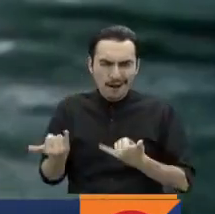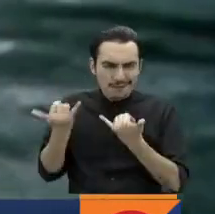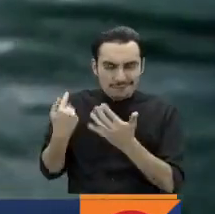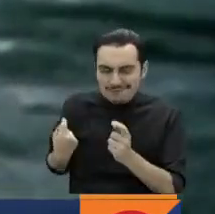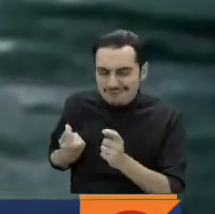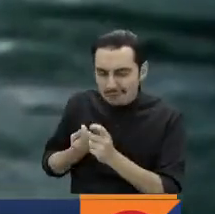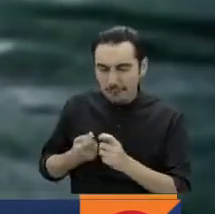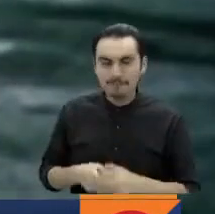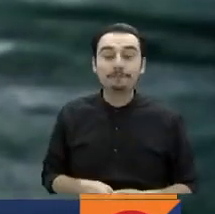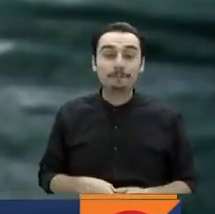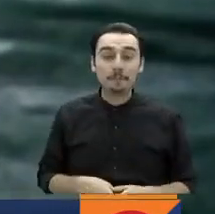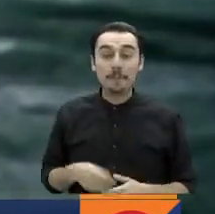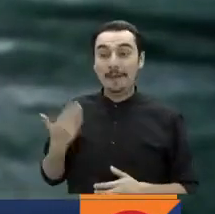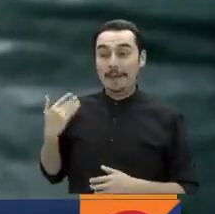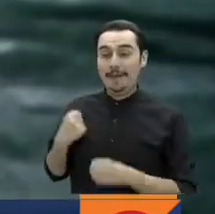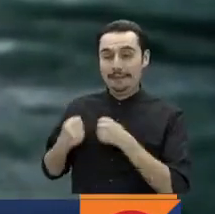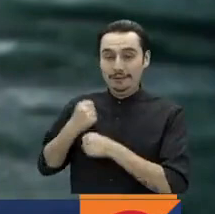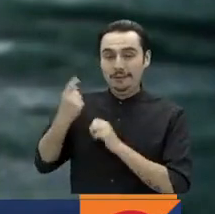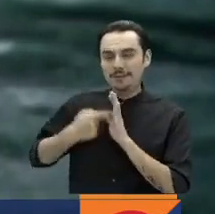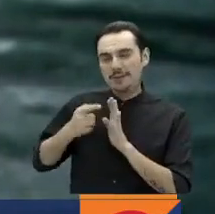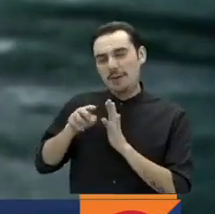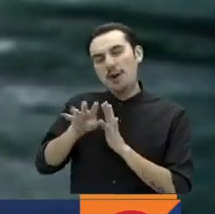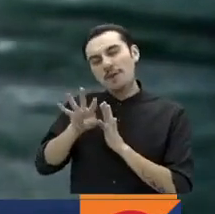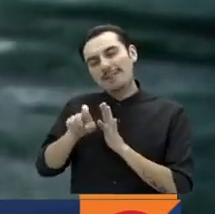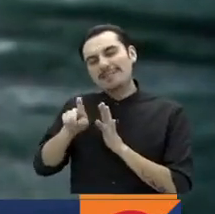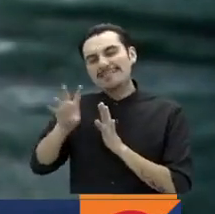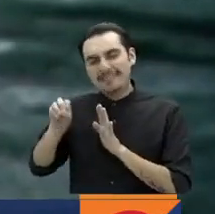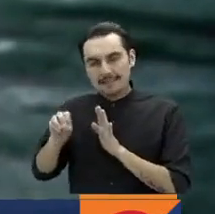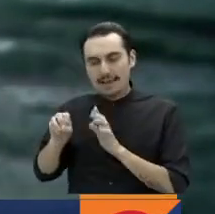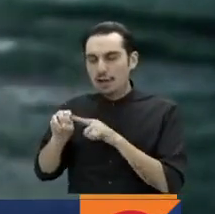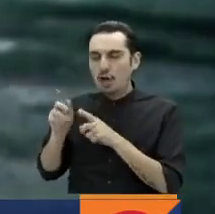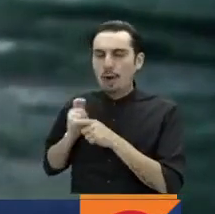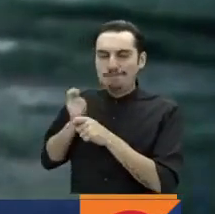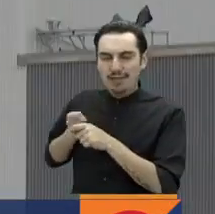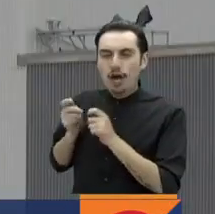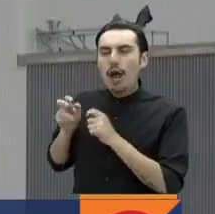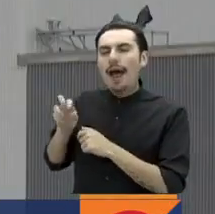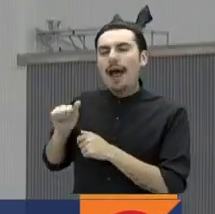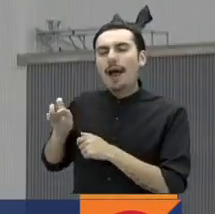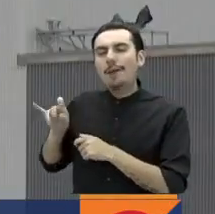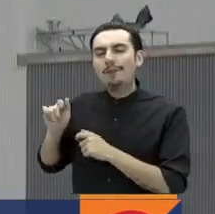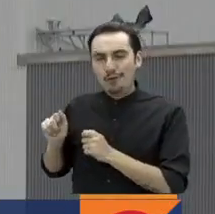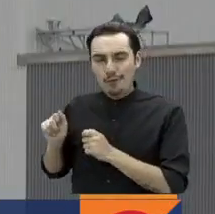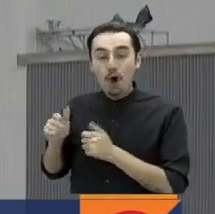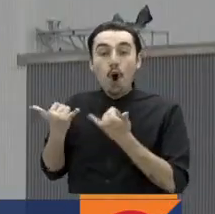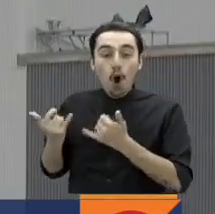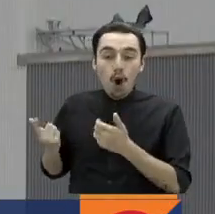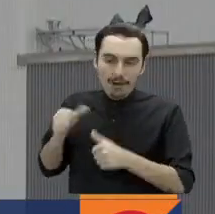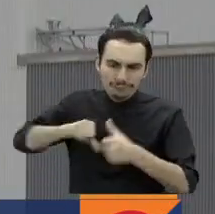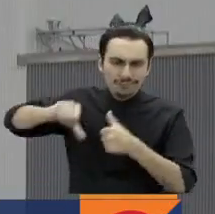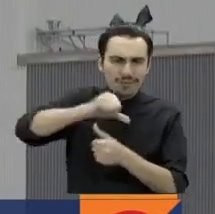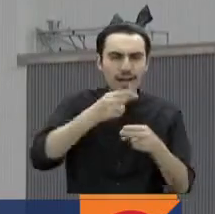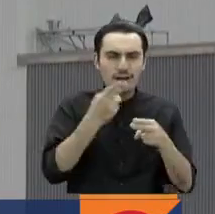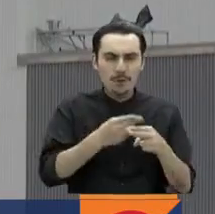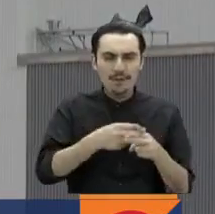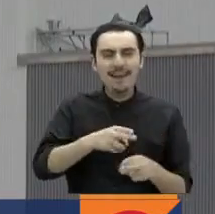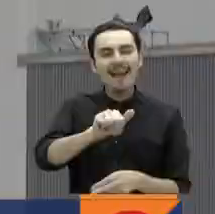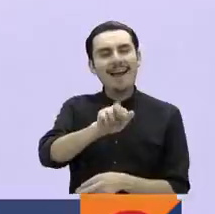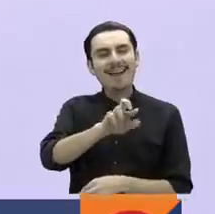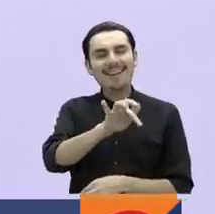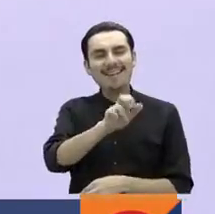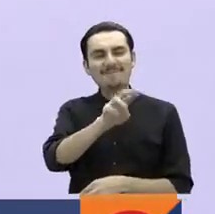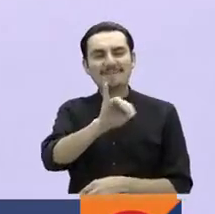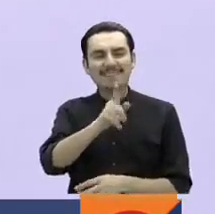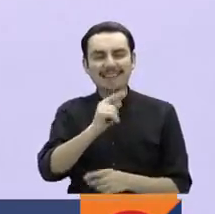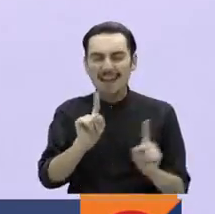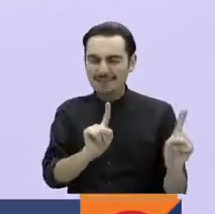el programa espacial tripulado de Estados Unidos se llamó Apolo, el que la conquistó. Hoy, Artemisa, su gemela en la mitología